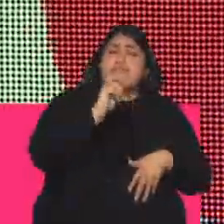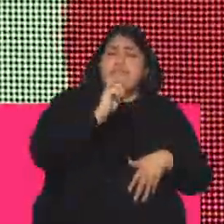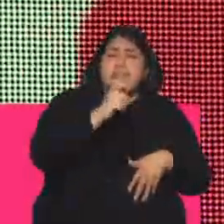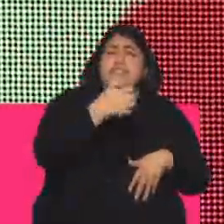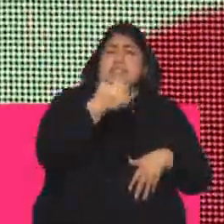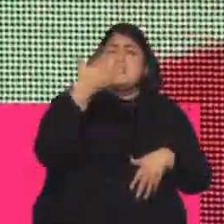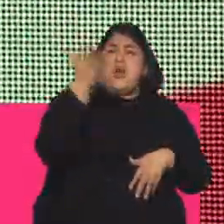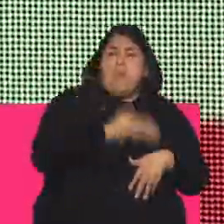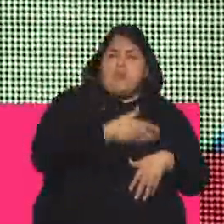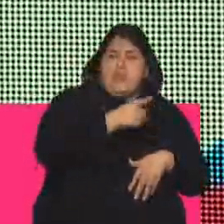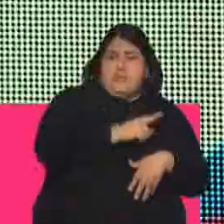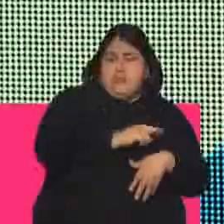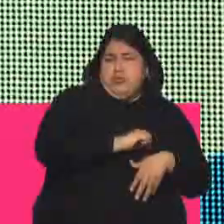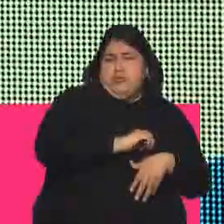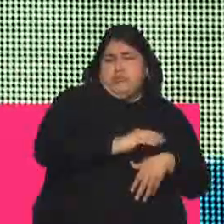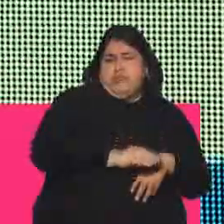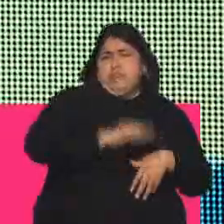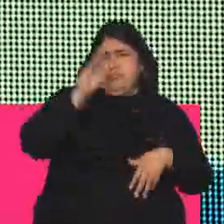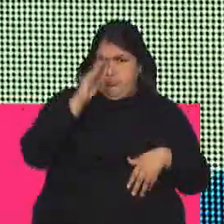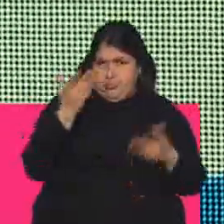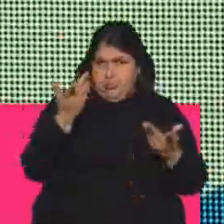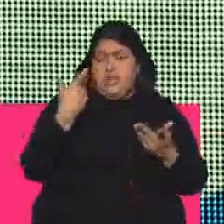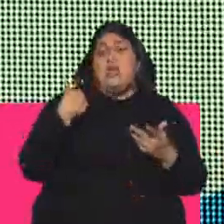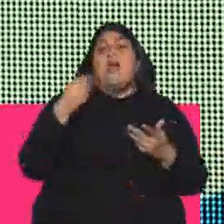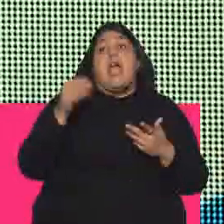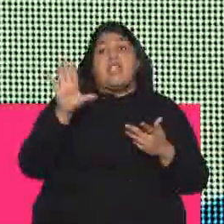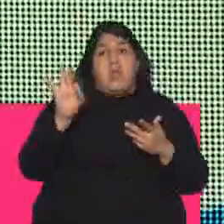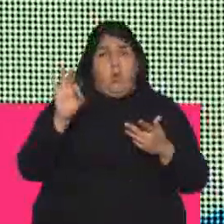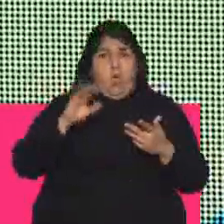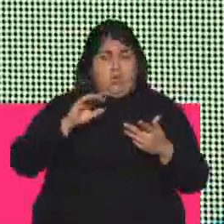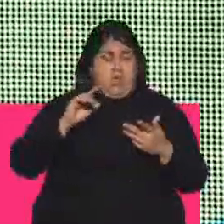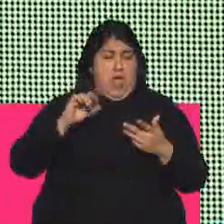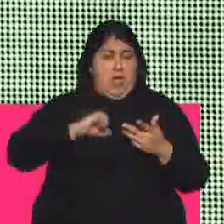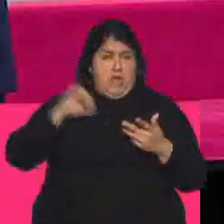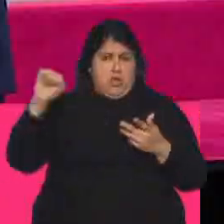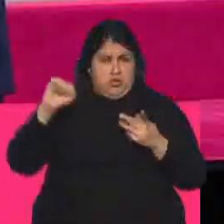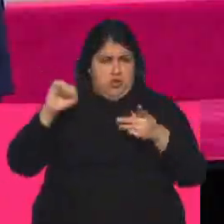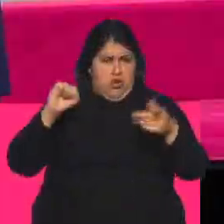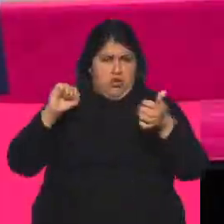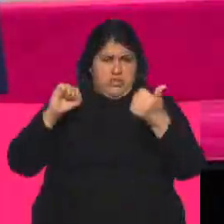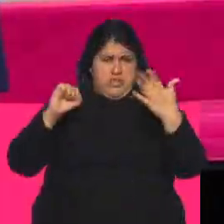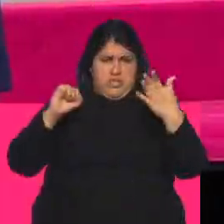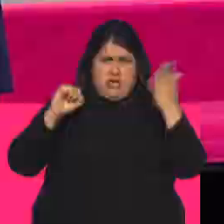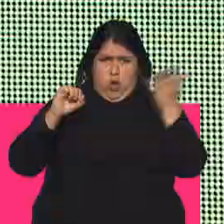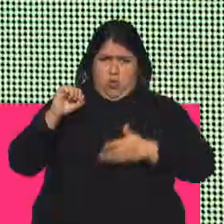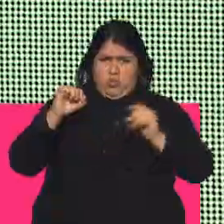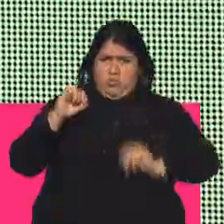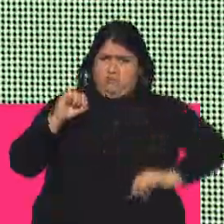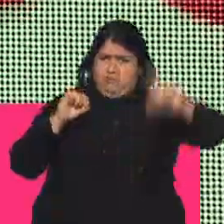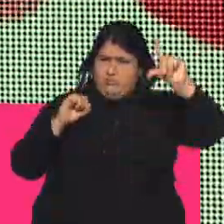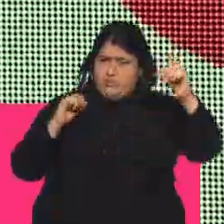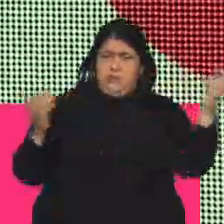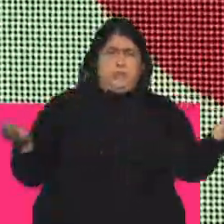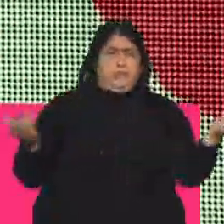de la ropa contra un casi 50% de la inflación. Entonces, che, pará, se están... Claro, se están abusando, claro, por eso no los